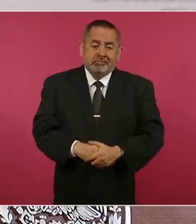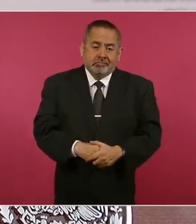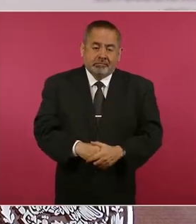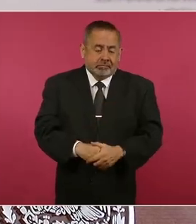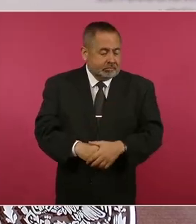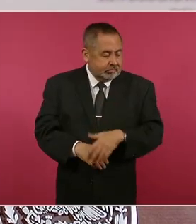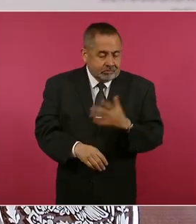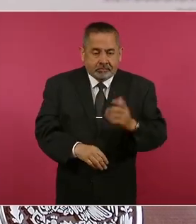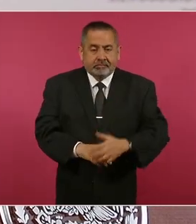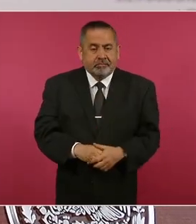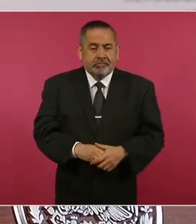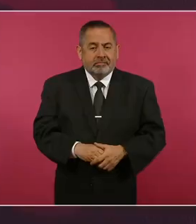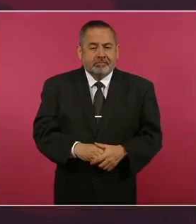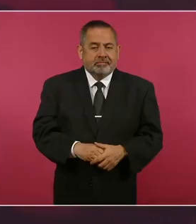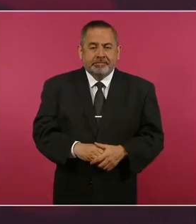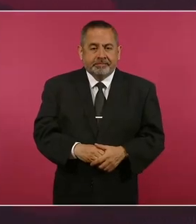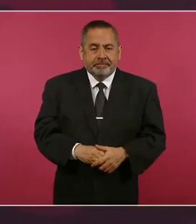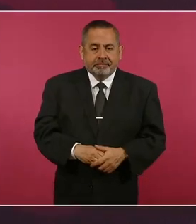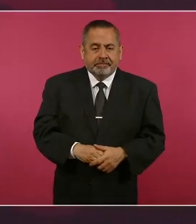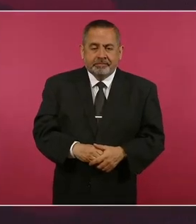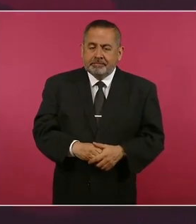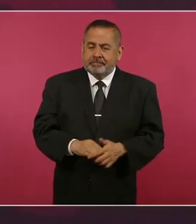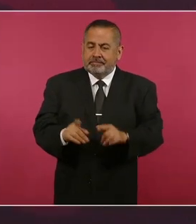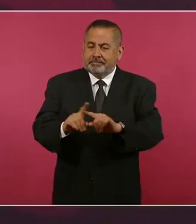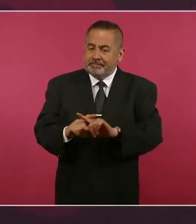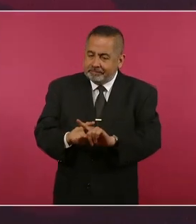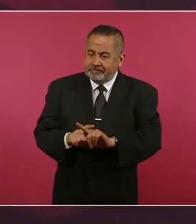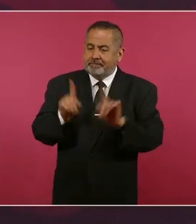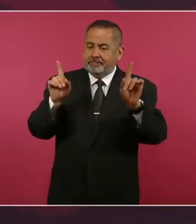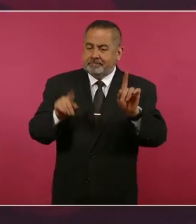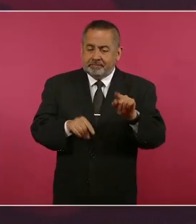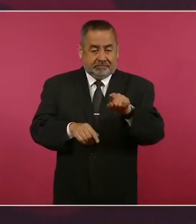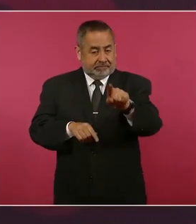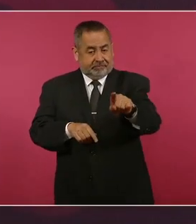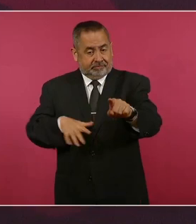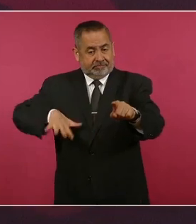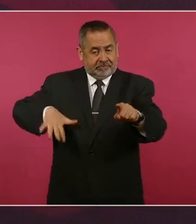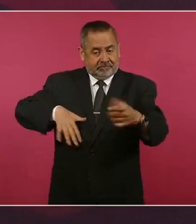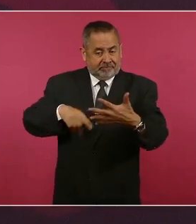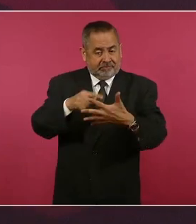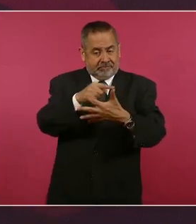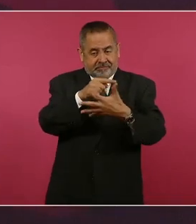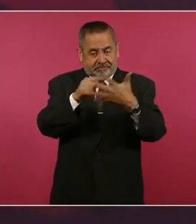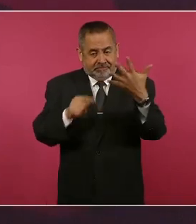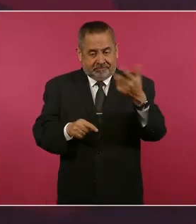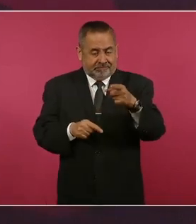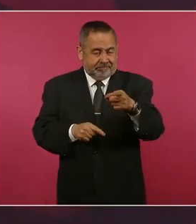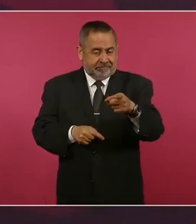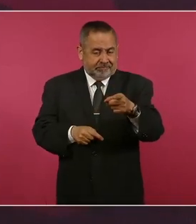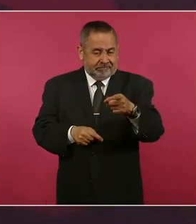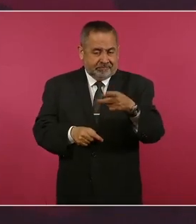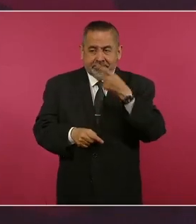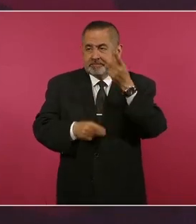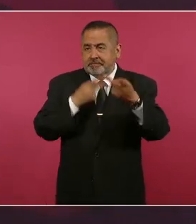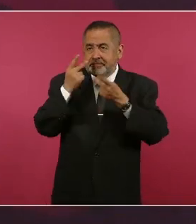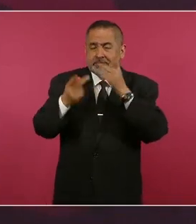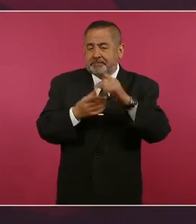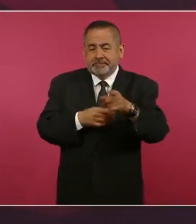Pero es muy distinto a todo lo que de